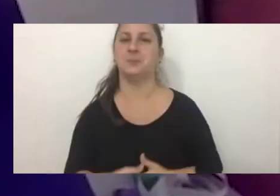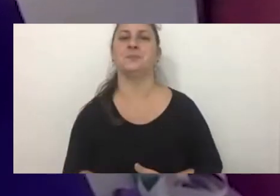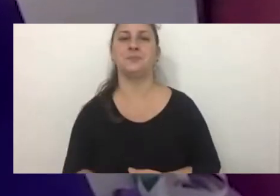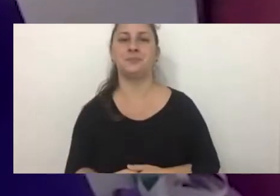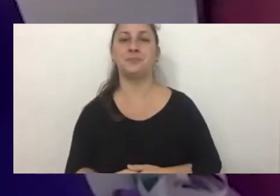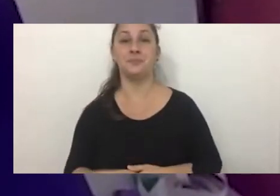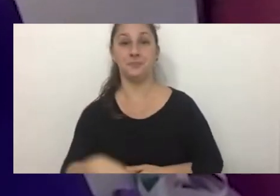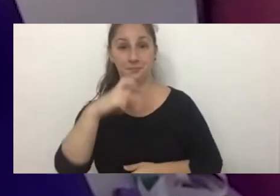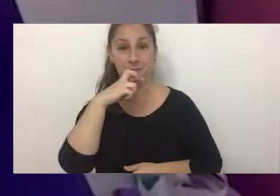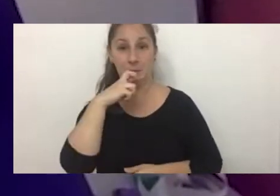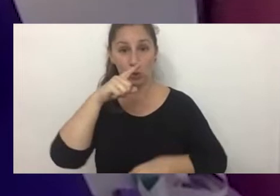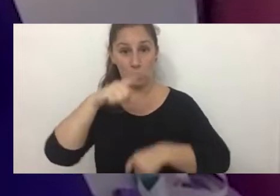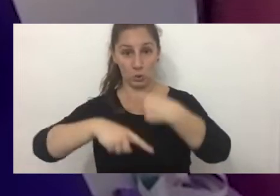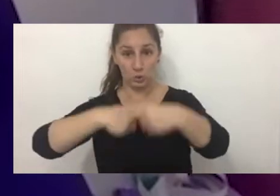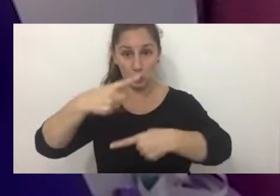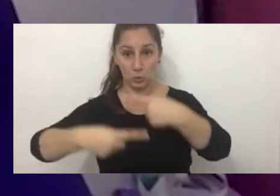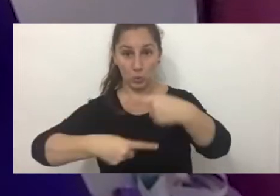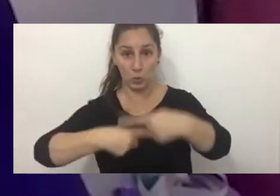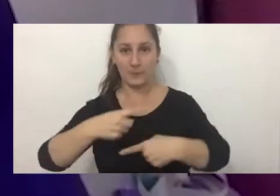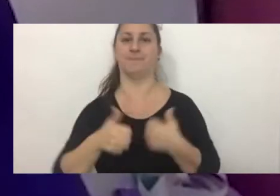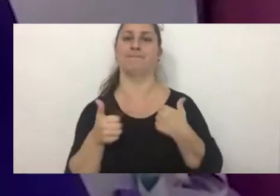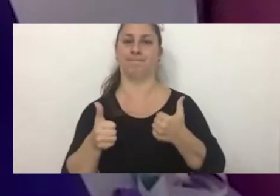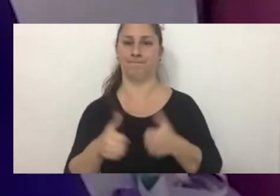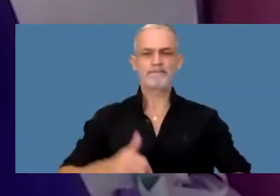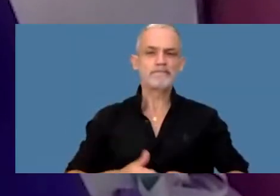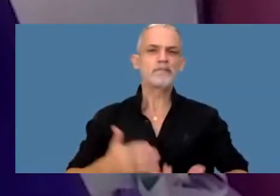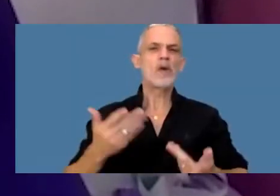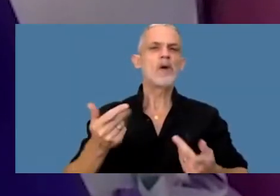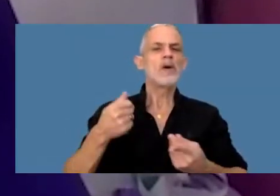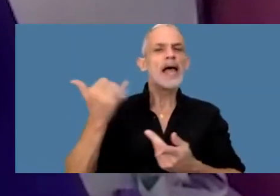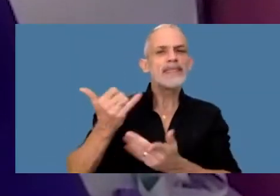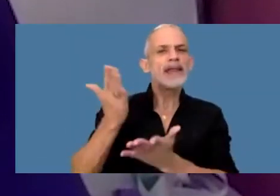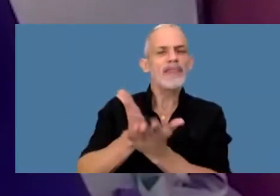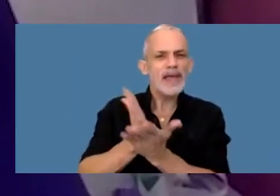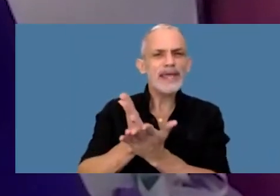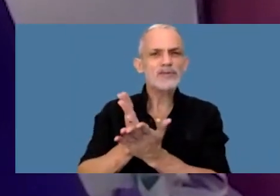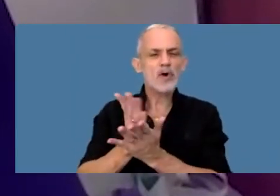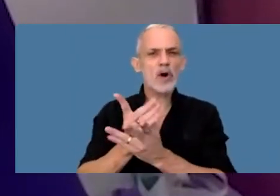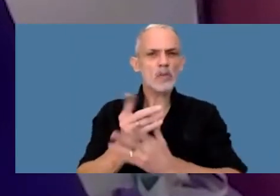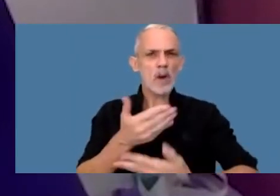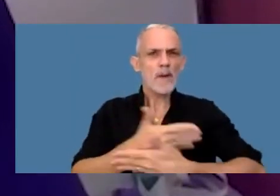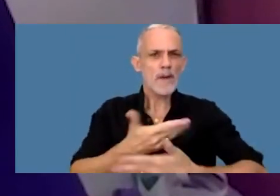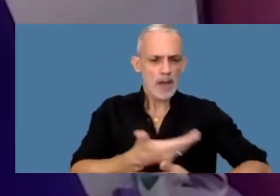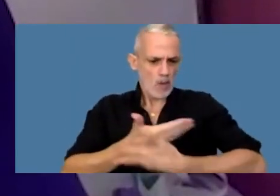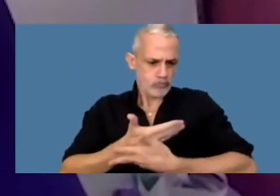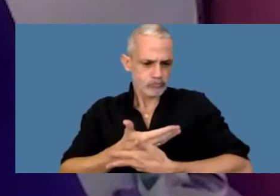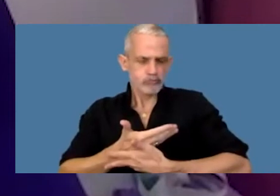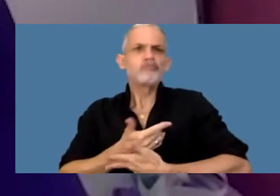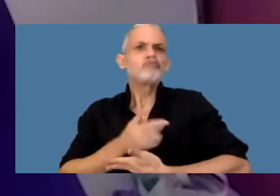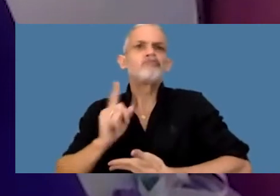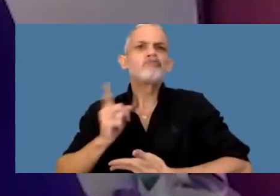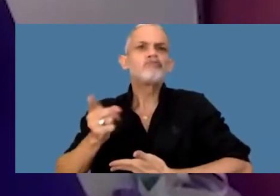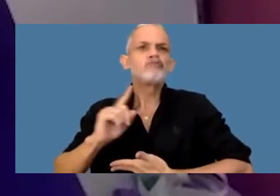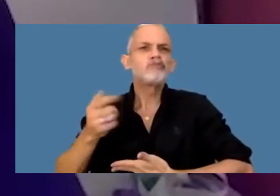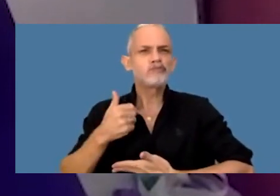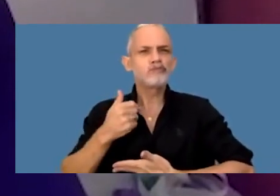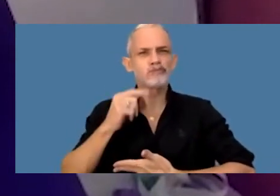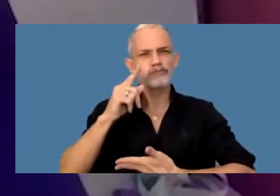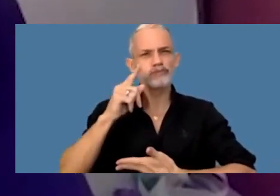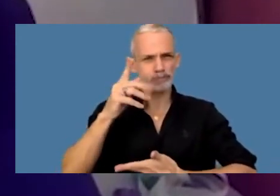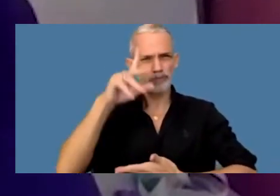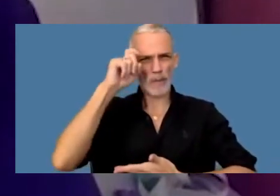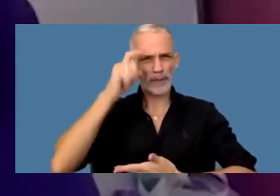decir alguna objeción de cuestión de género, de familiaridad, de lo que fuera. Y